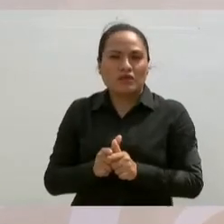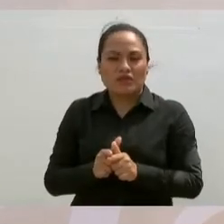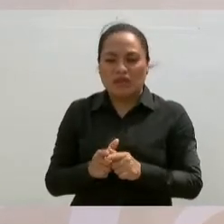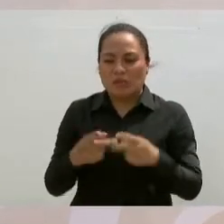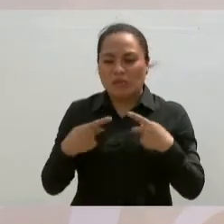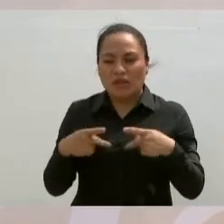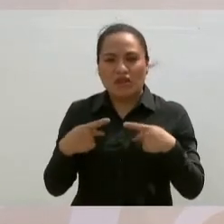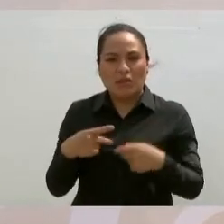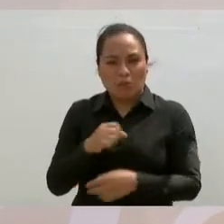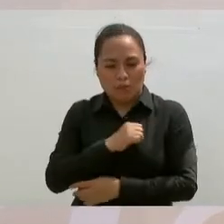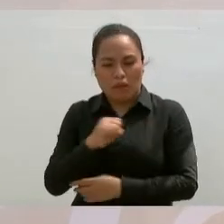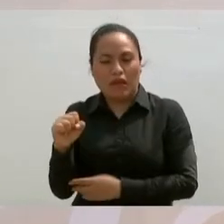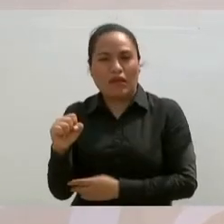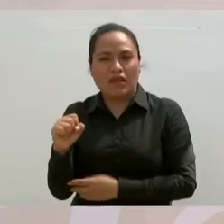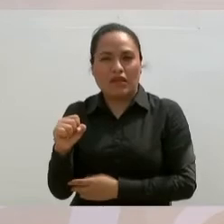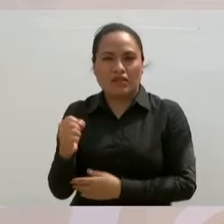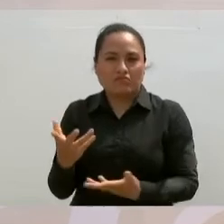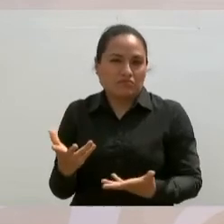la delincuencia,